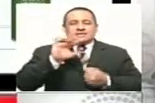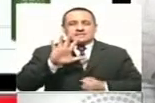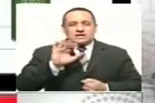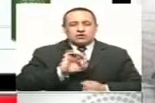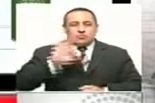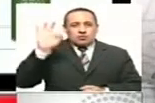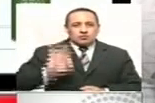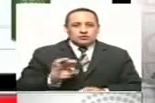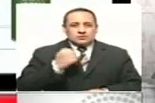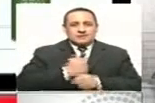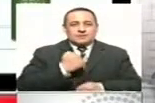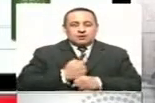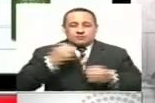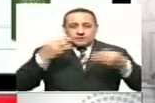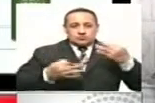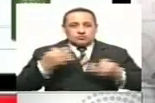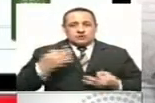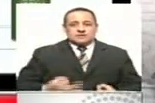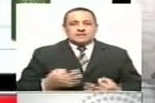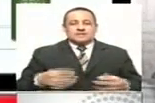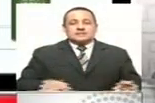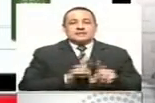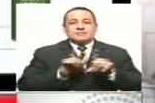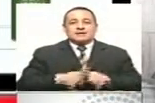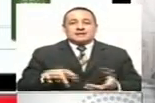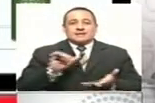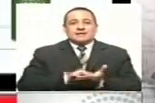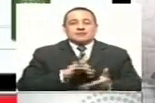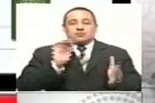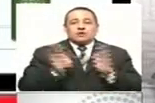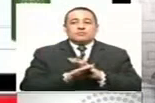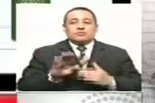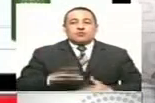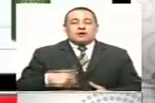de ejecución presupuestal, y esto debido a que hubo